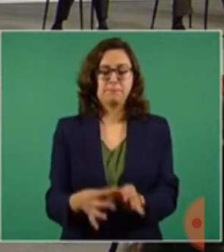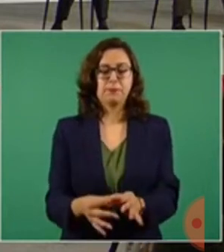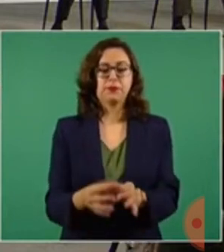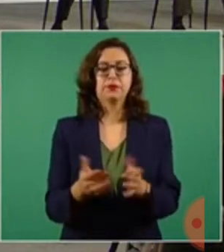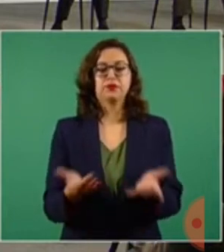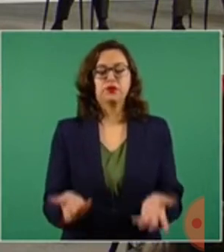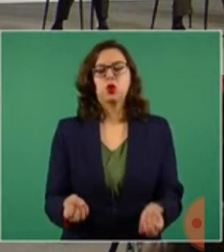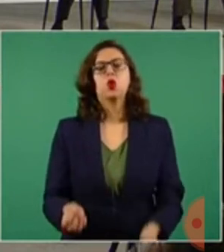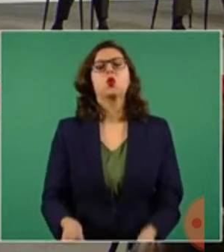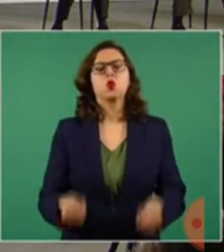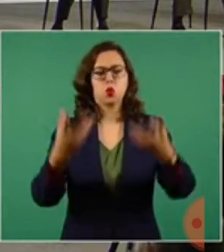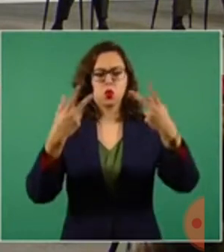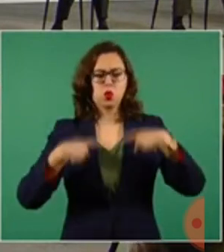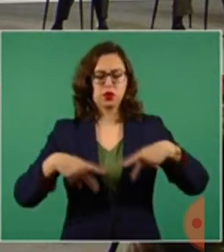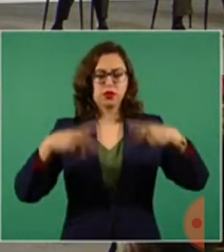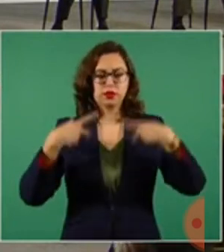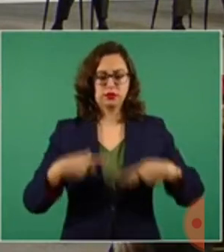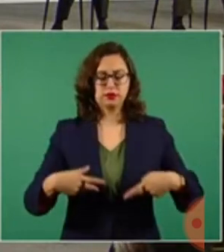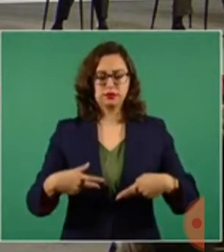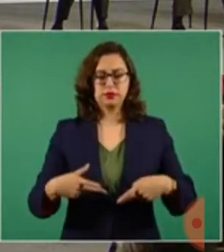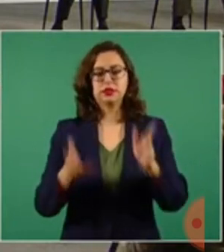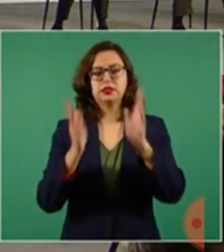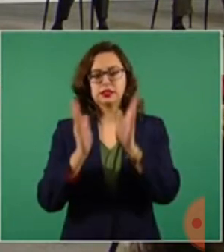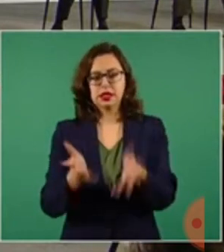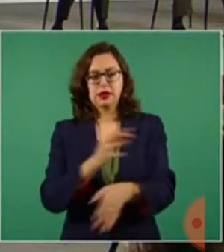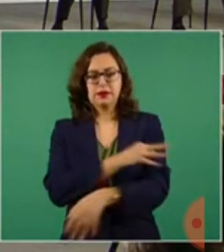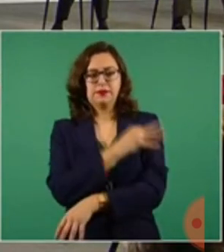haber vacunado en la siguiente a